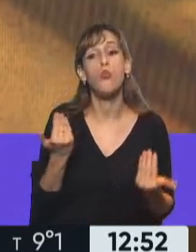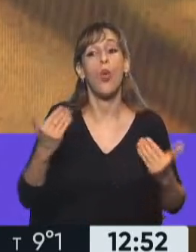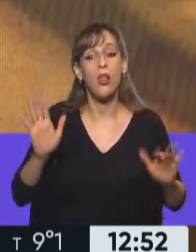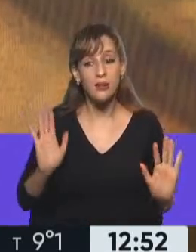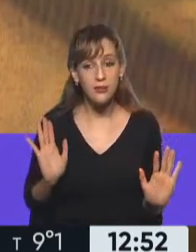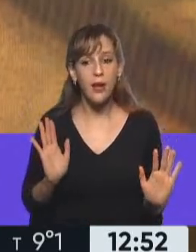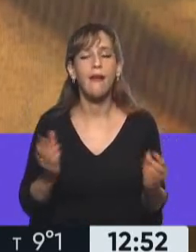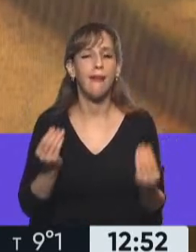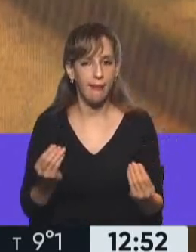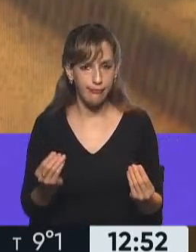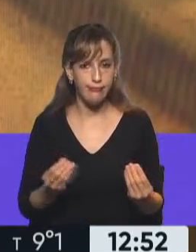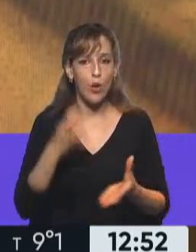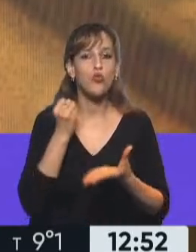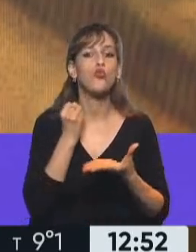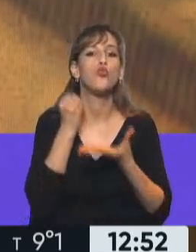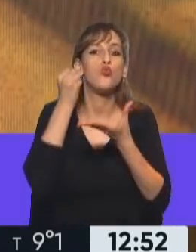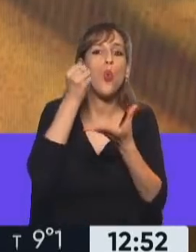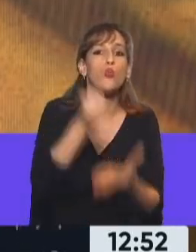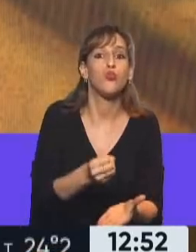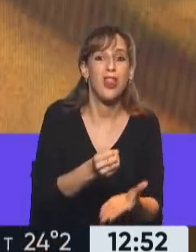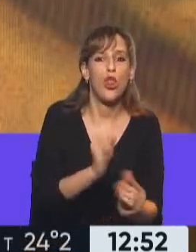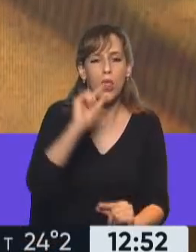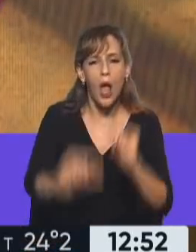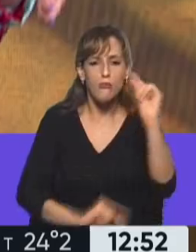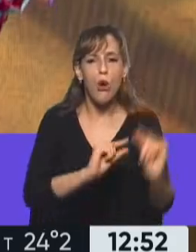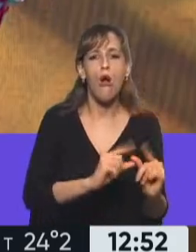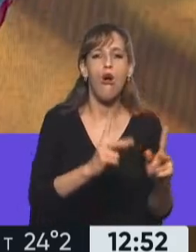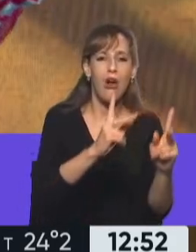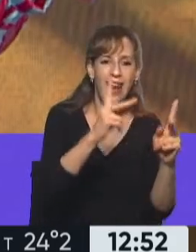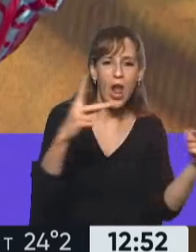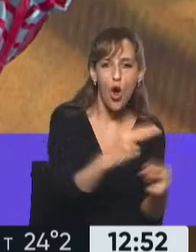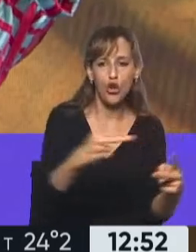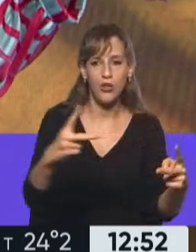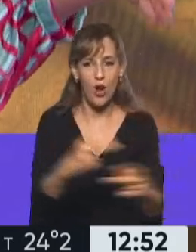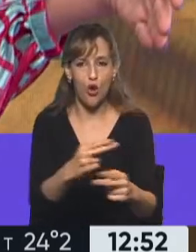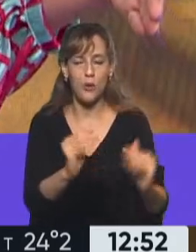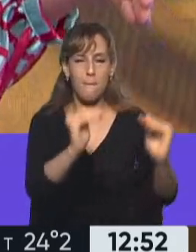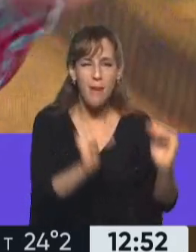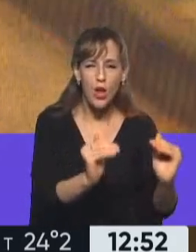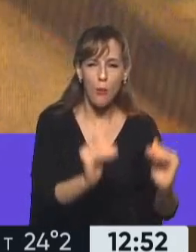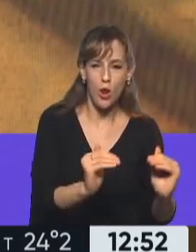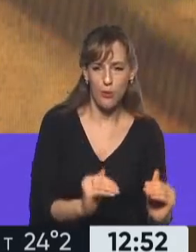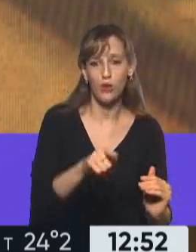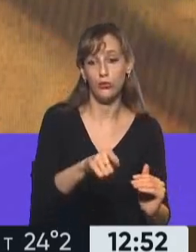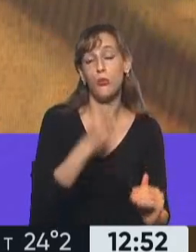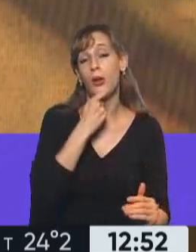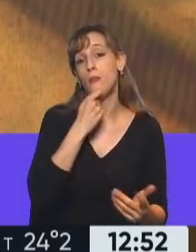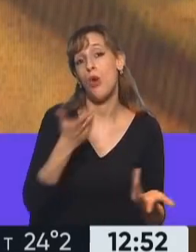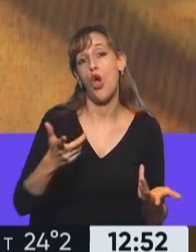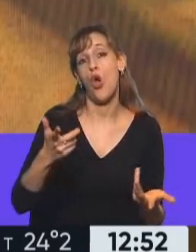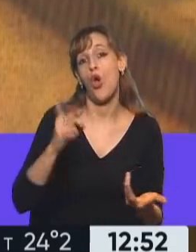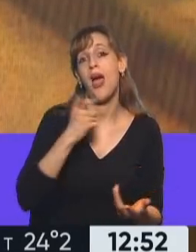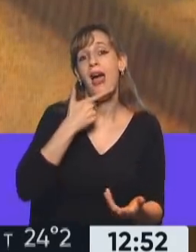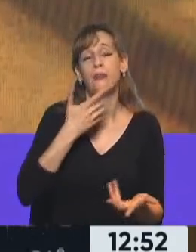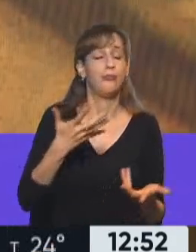se haga una reducción de subsidios vía segmentación, en este caso de el pago de la tarifa eléctrica. Y eso sabemos que tiene sus